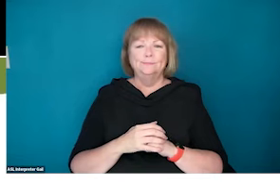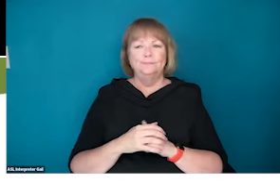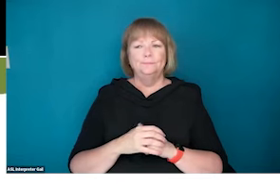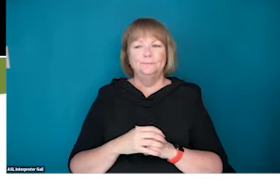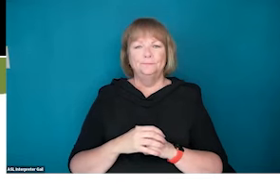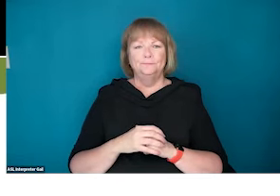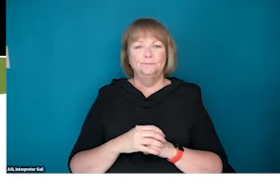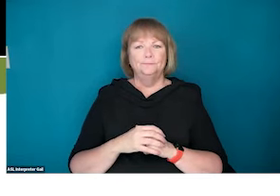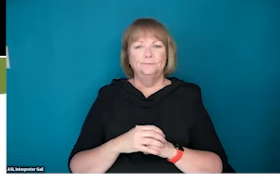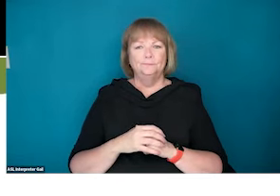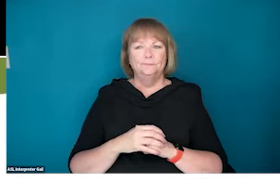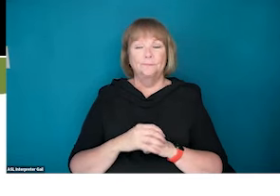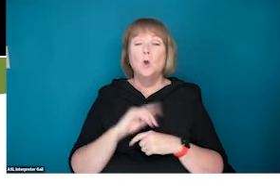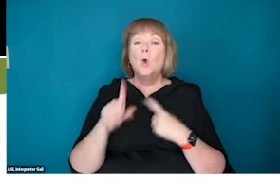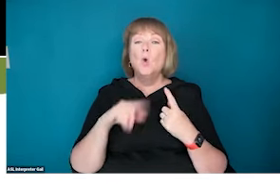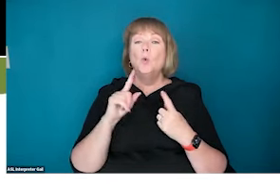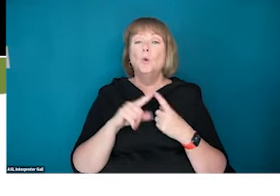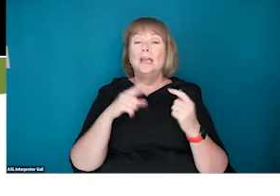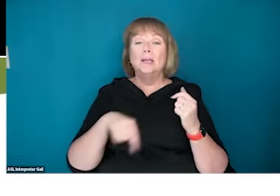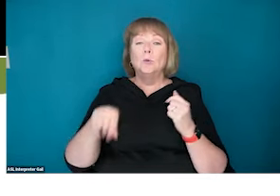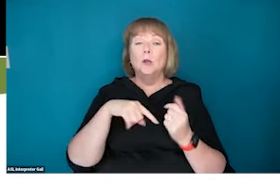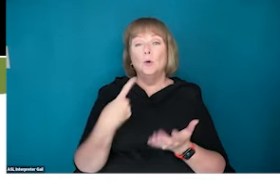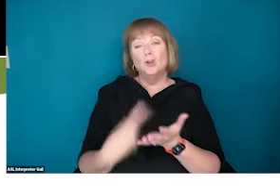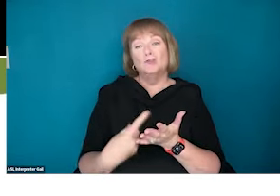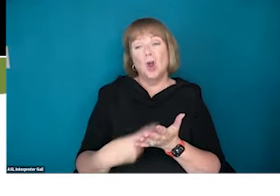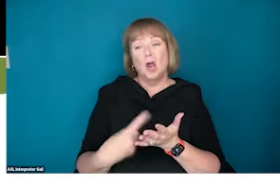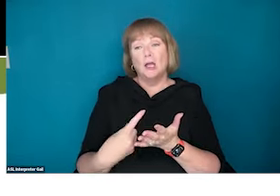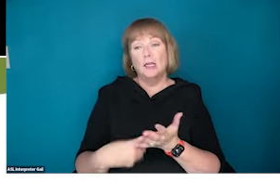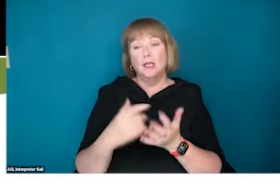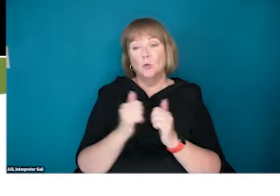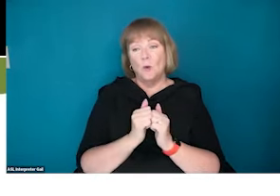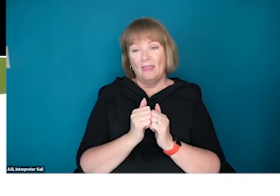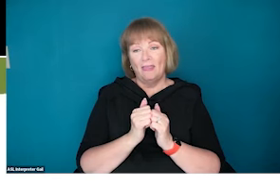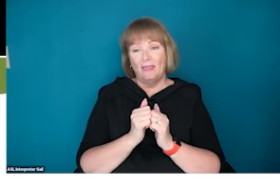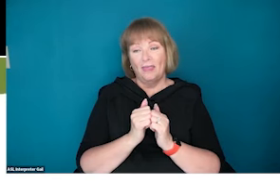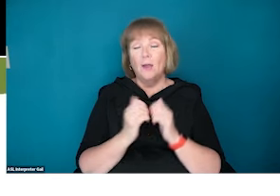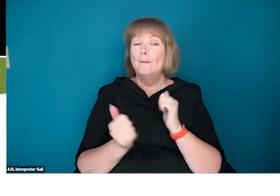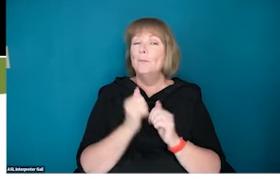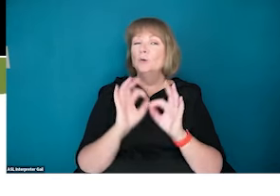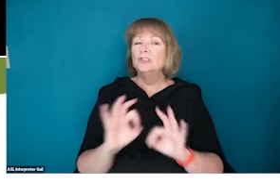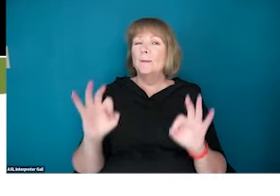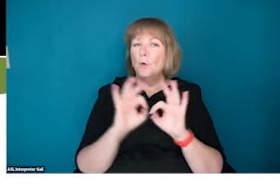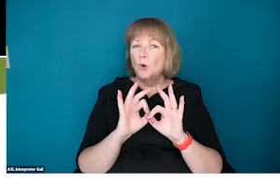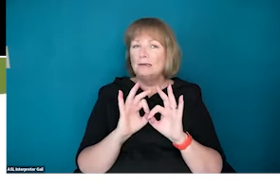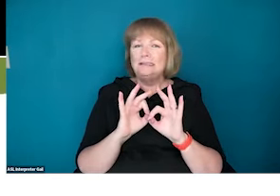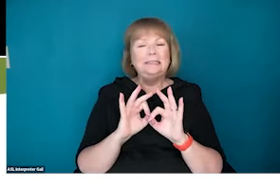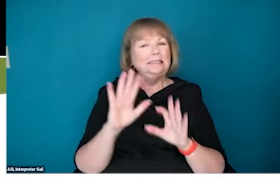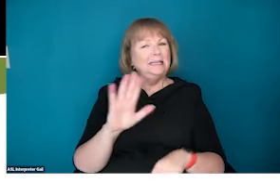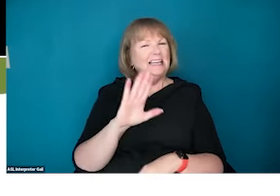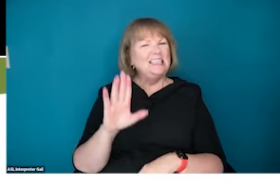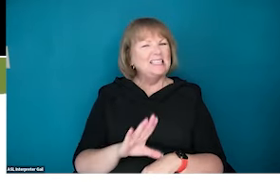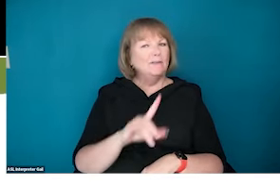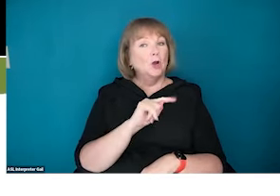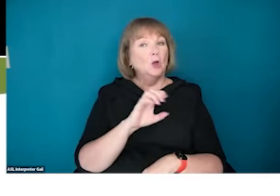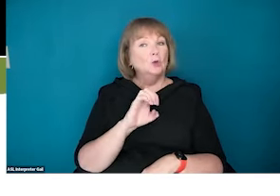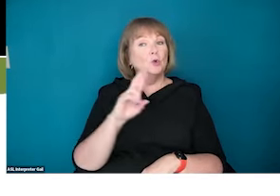pensar en esto. Todos tenemos que empezar a pensar en esto con mucho, mucho, mucha anticipación. Entonces,